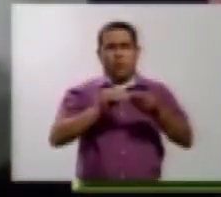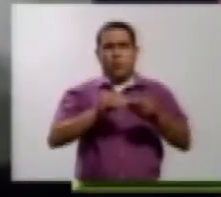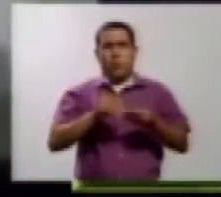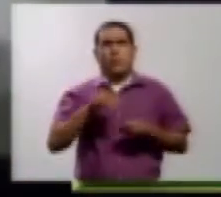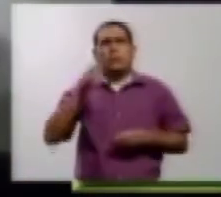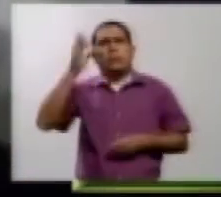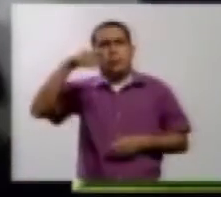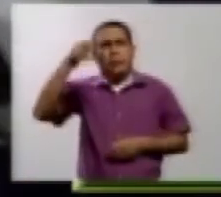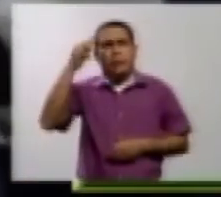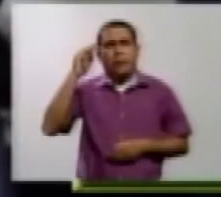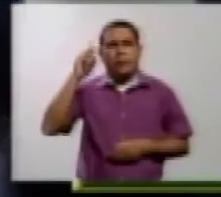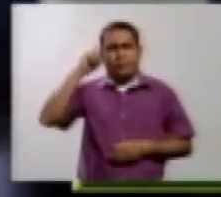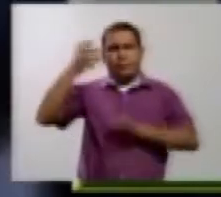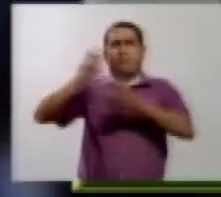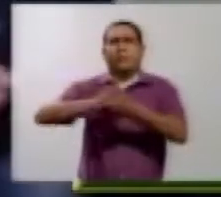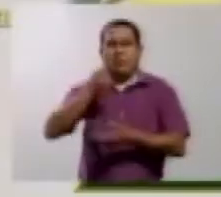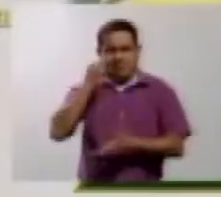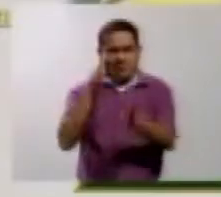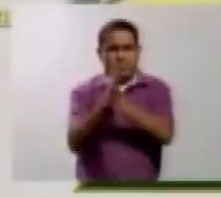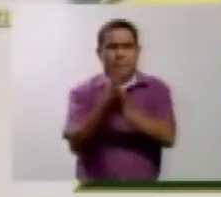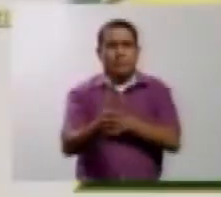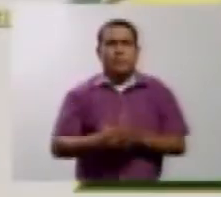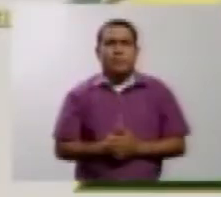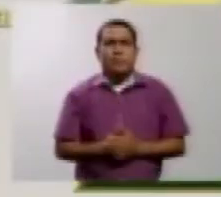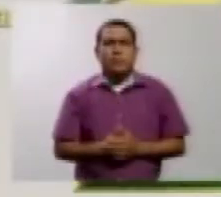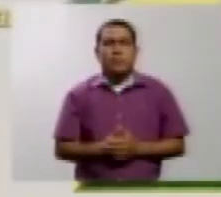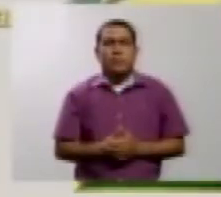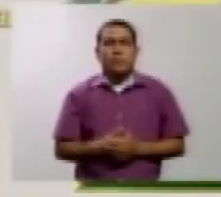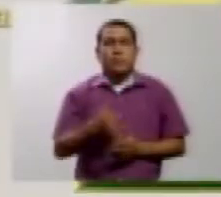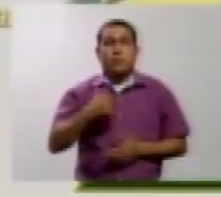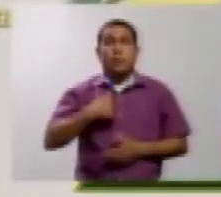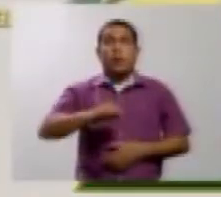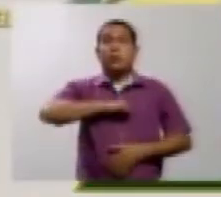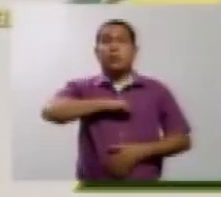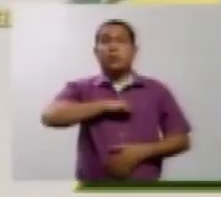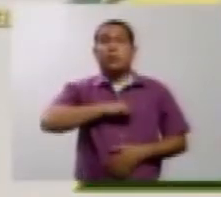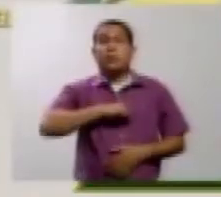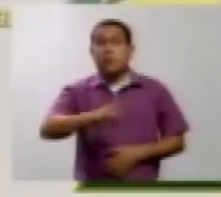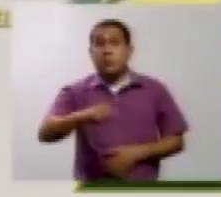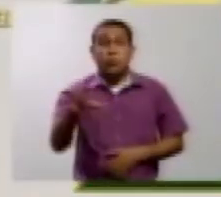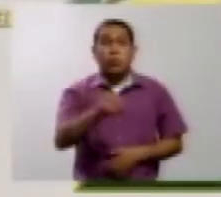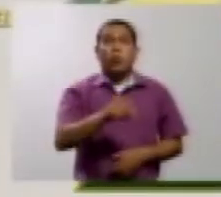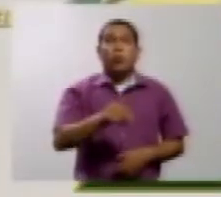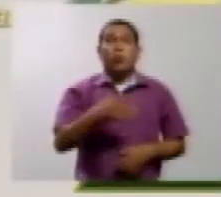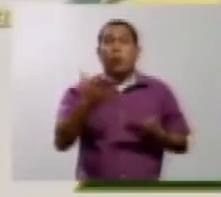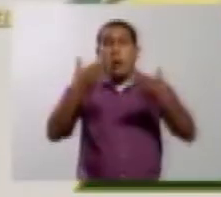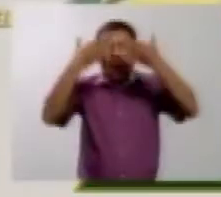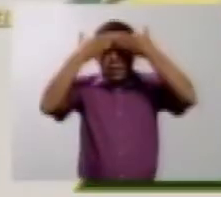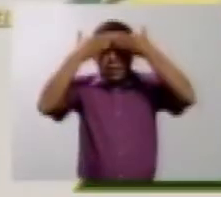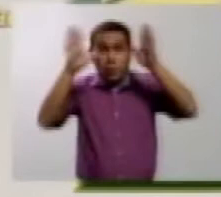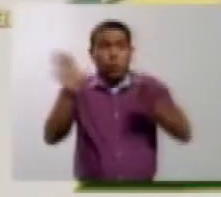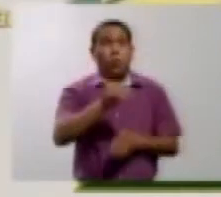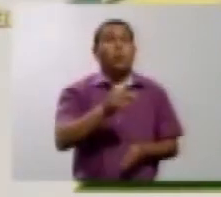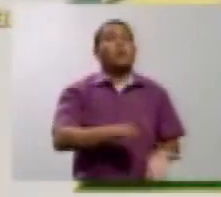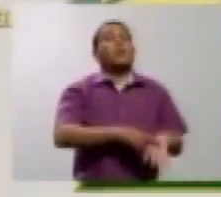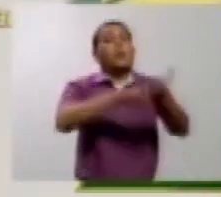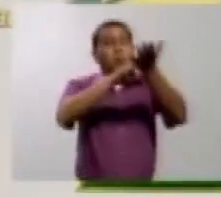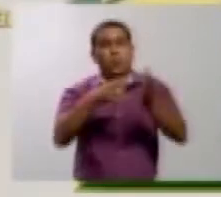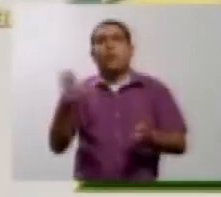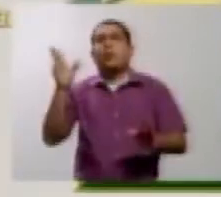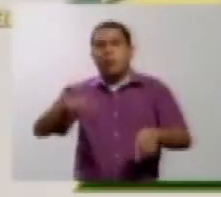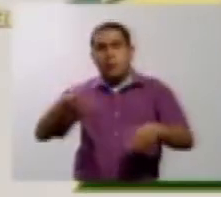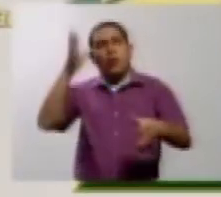cordura. Si no, mire lo que dice. Tenemos que rescatar la democracia y cambiar parte de los acuerdos con las FARC. ¿Para